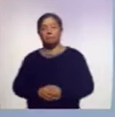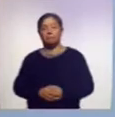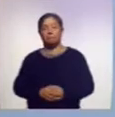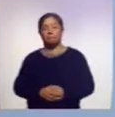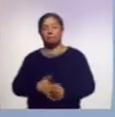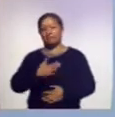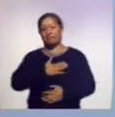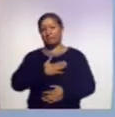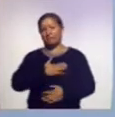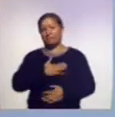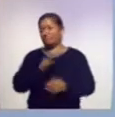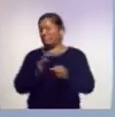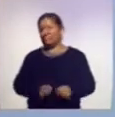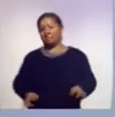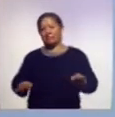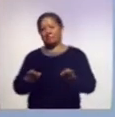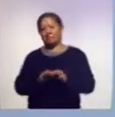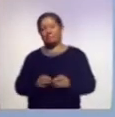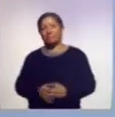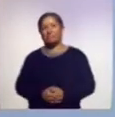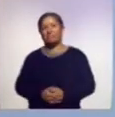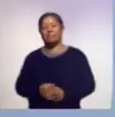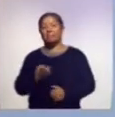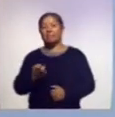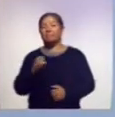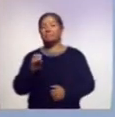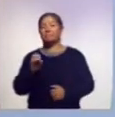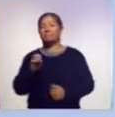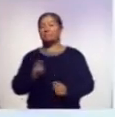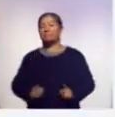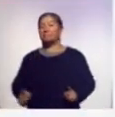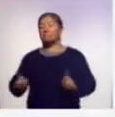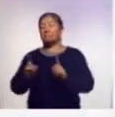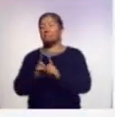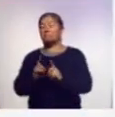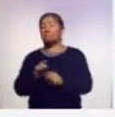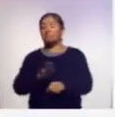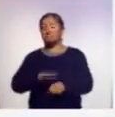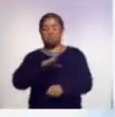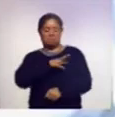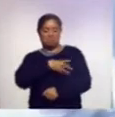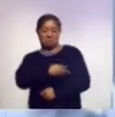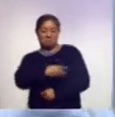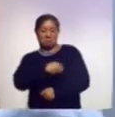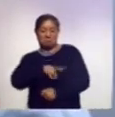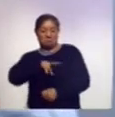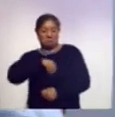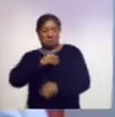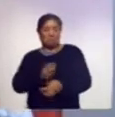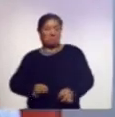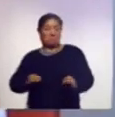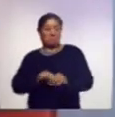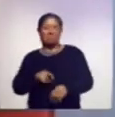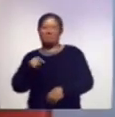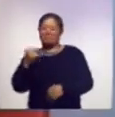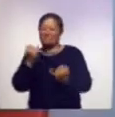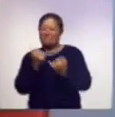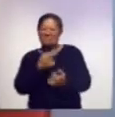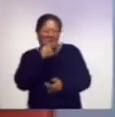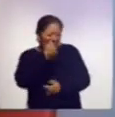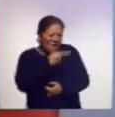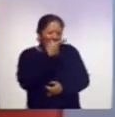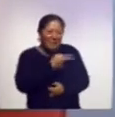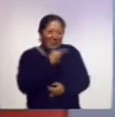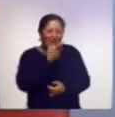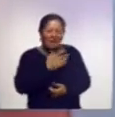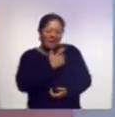es algo muy grande porque sé que con eso los bebés van a salir adelante. Yo ahorita vi cómo le hablaba a su bebé y le decía y le pedía, ¿cómo es este